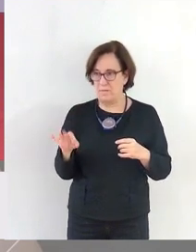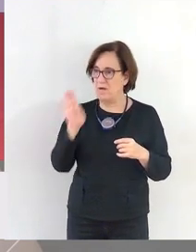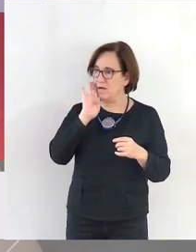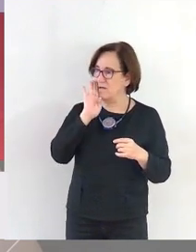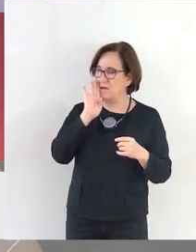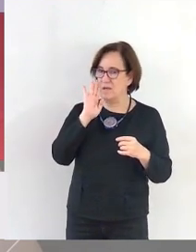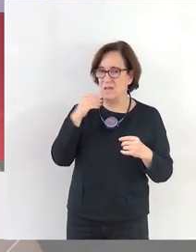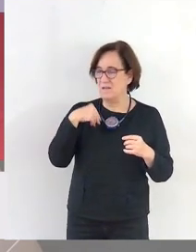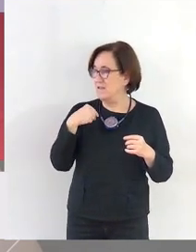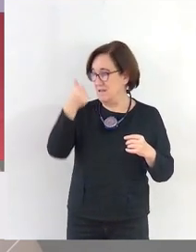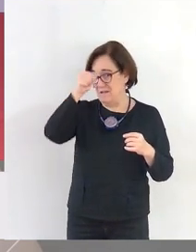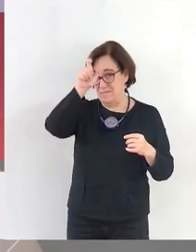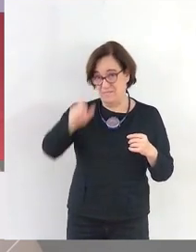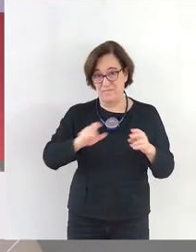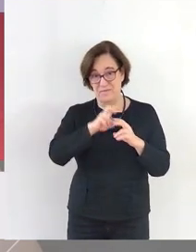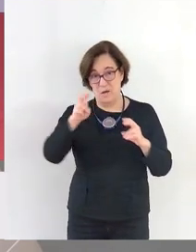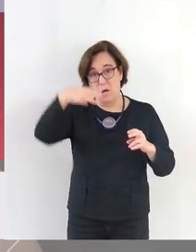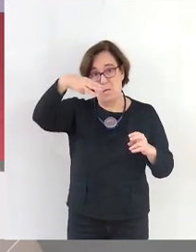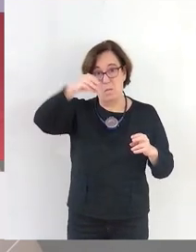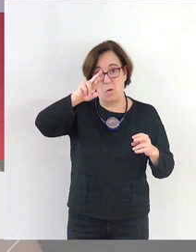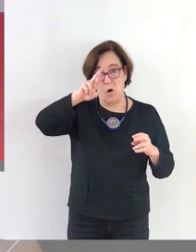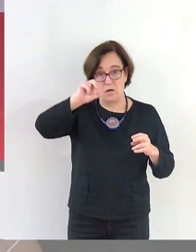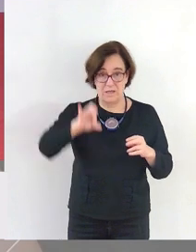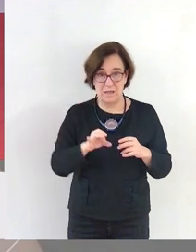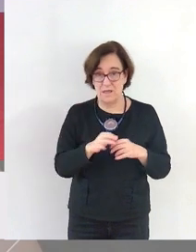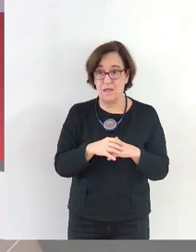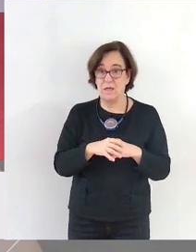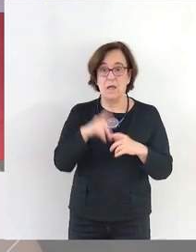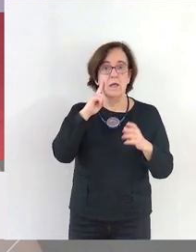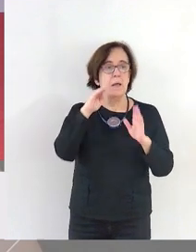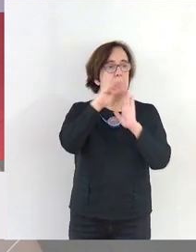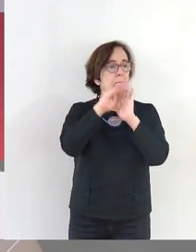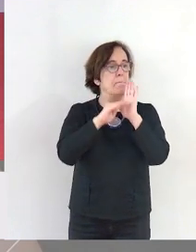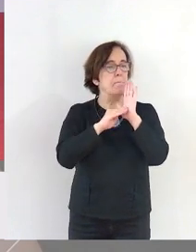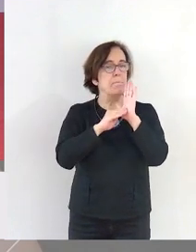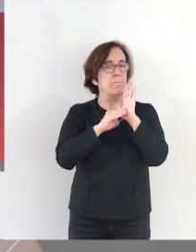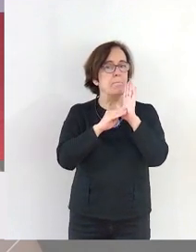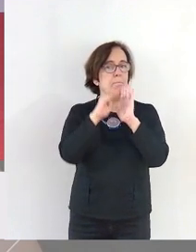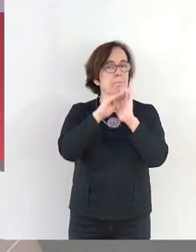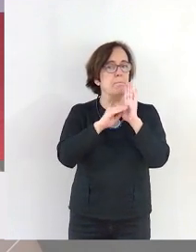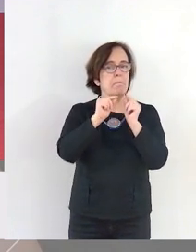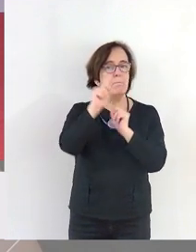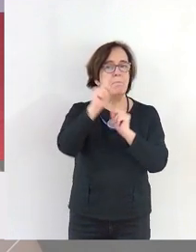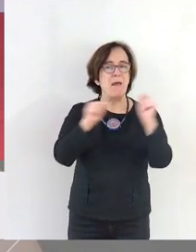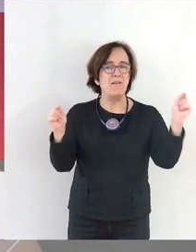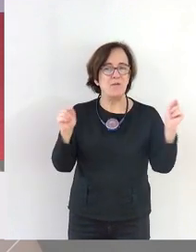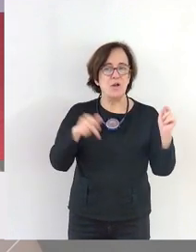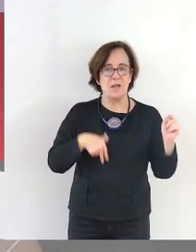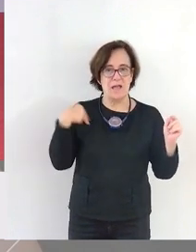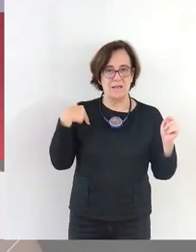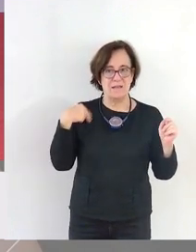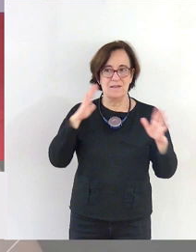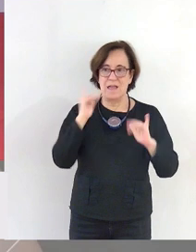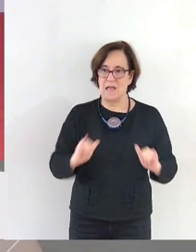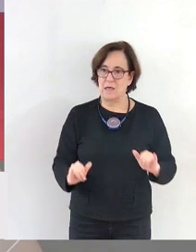White o como decía Morris unas mediciones generales de de la energía